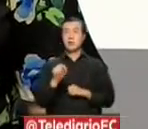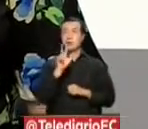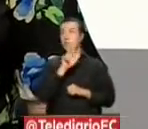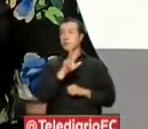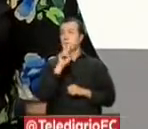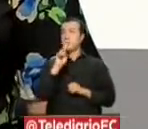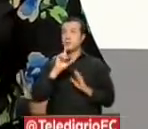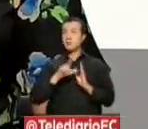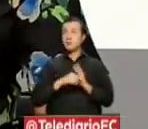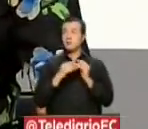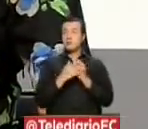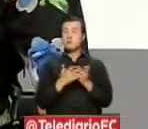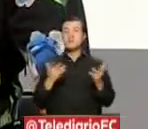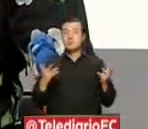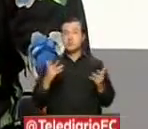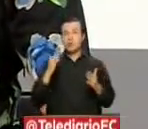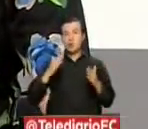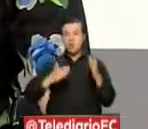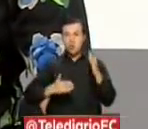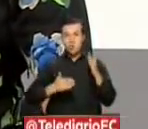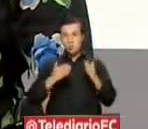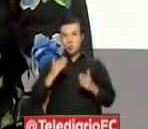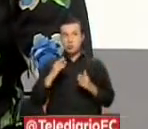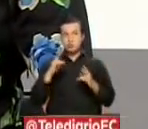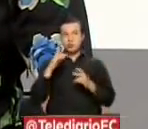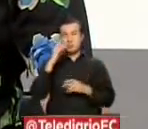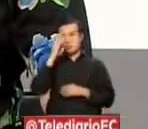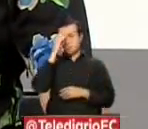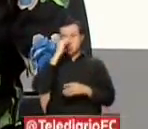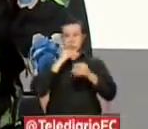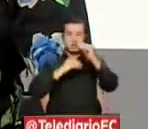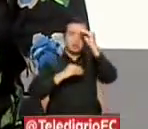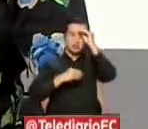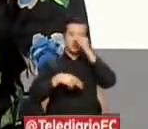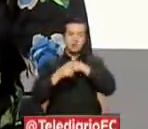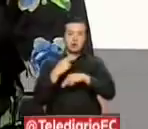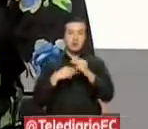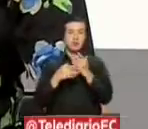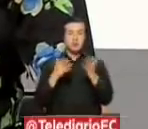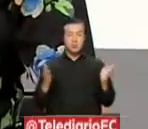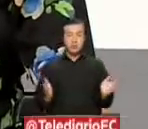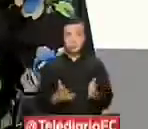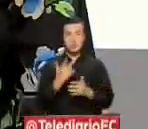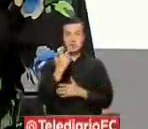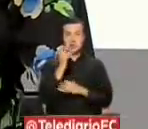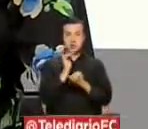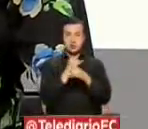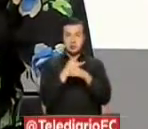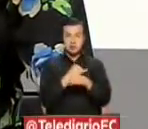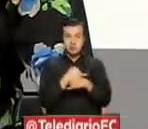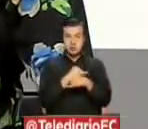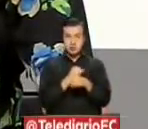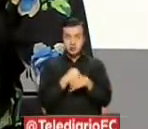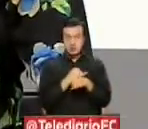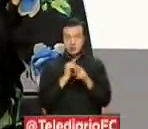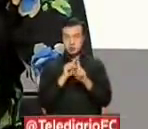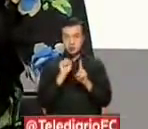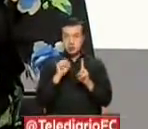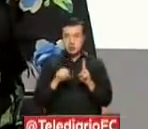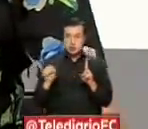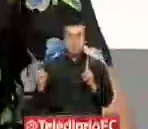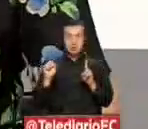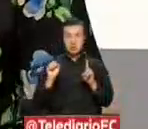6:32. La utilización de robots en procesos educativos es un emprendimiento que impulsan 3 ingenieros en sistemas de